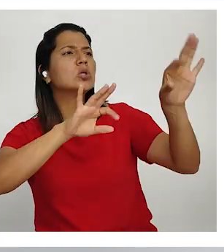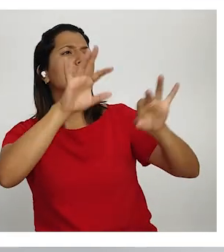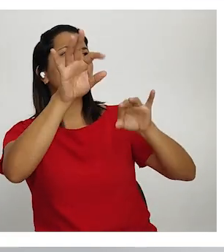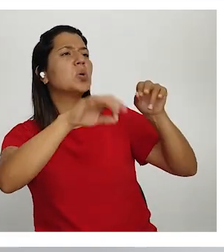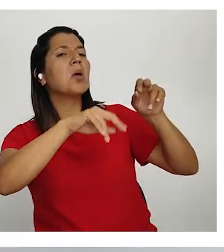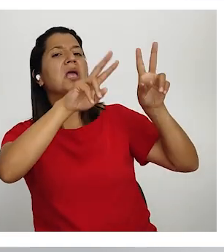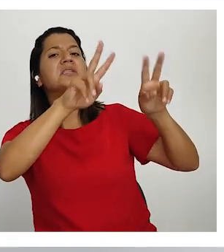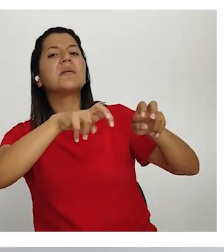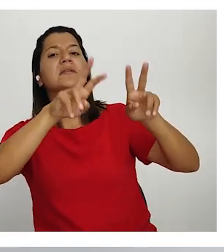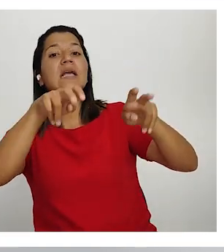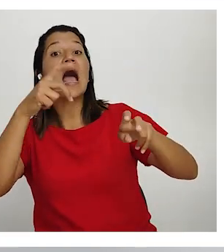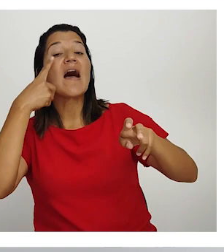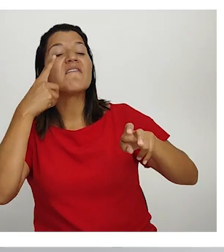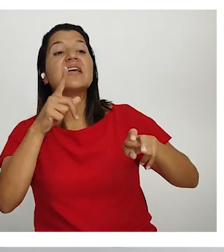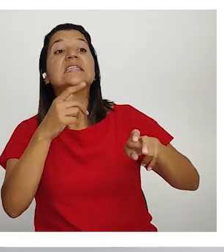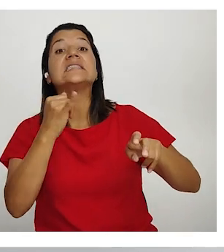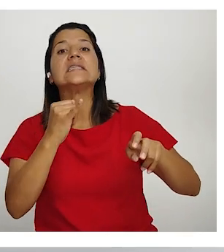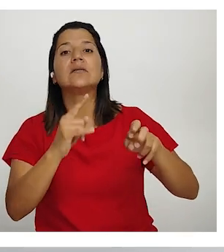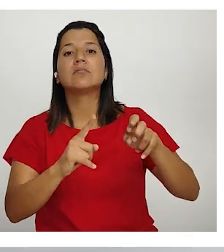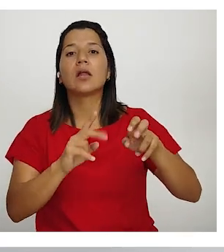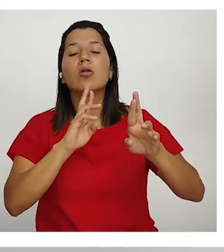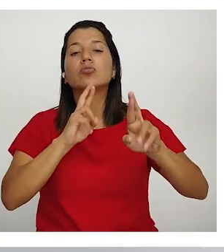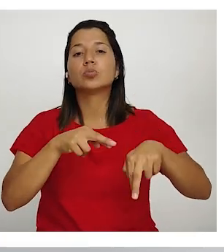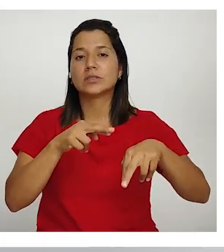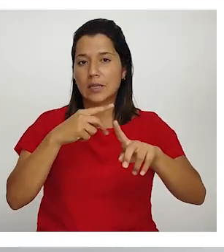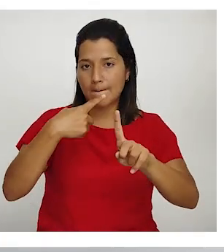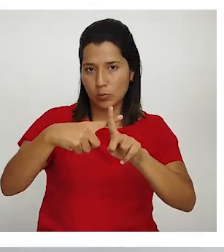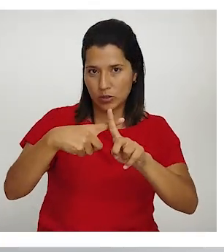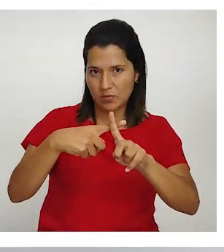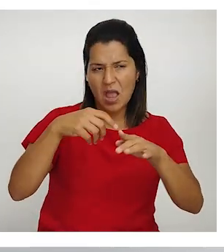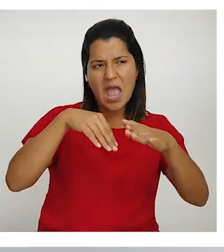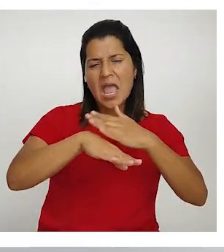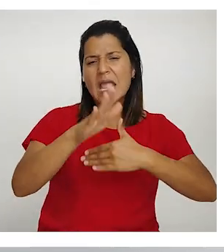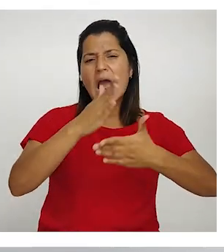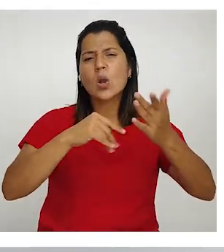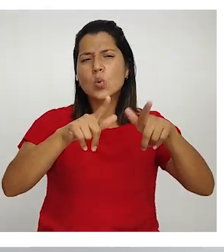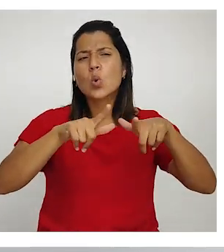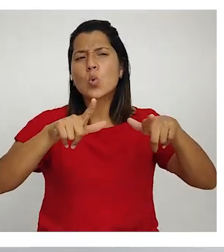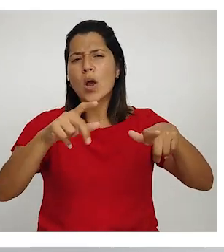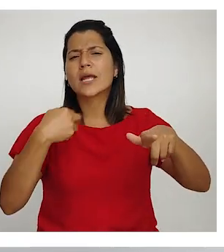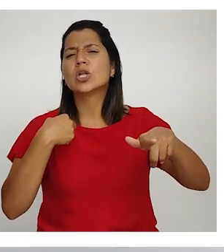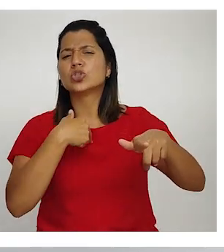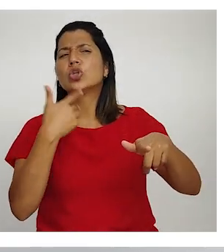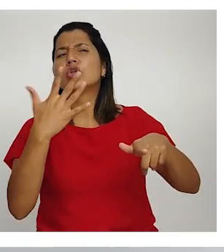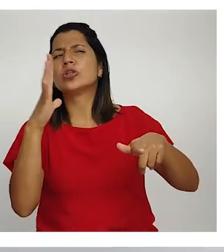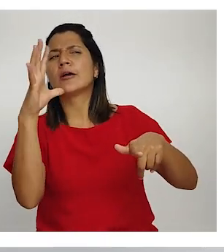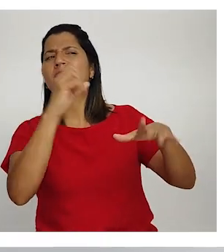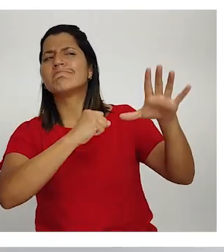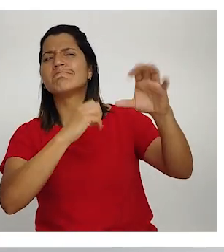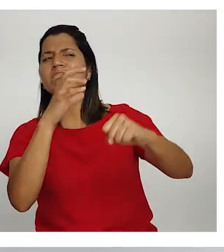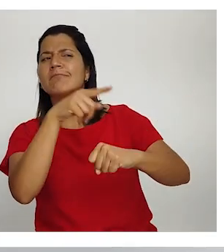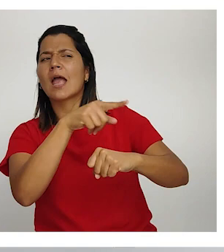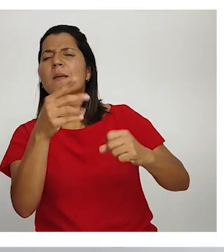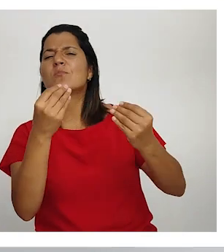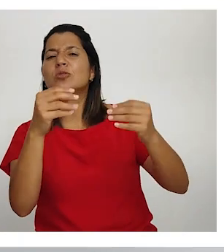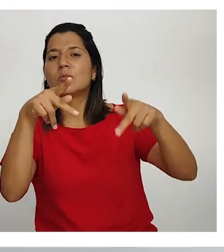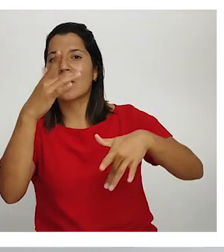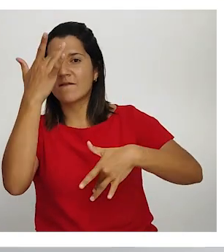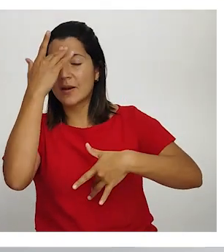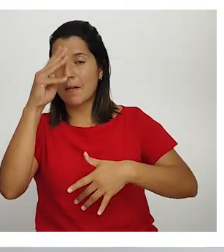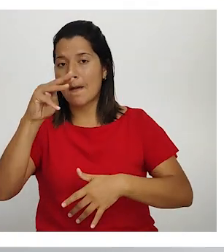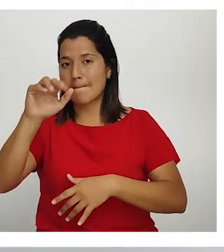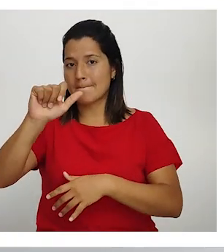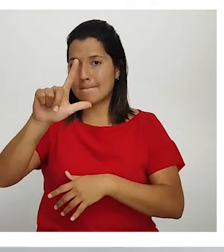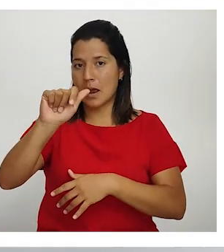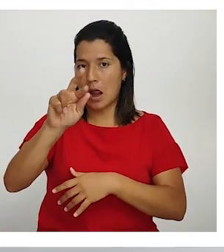Caja, se hacen unas pruebas en ciertas zonas que ya se tienen identificadas, que es donde más casos hay, y se aplican